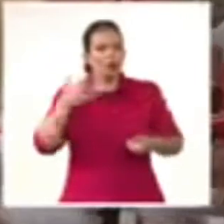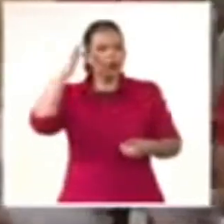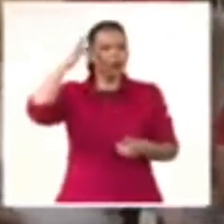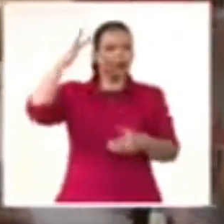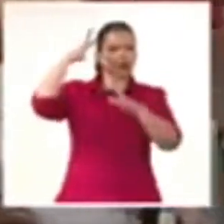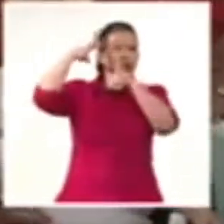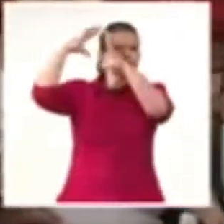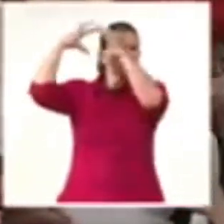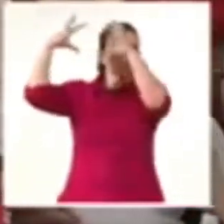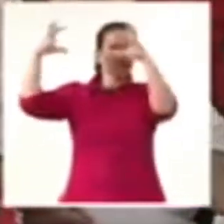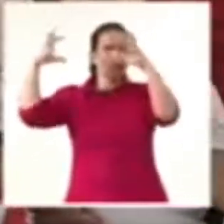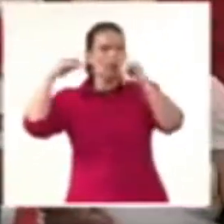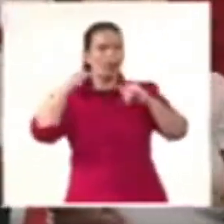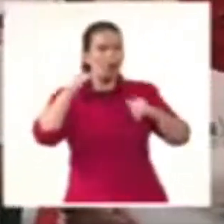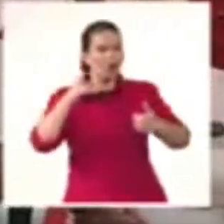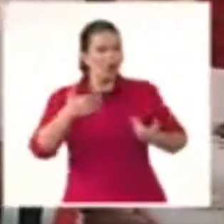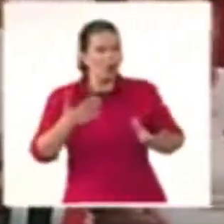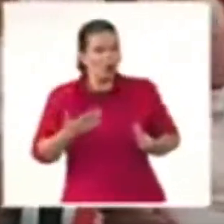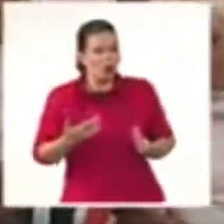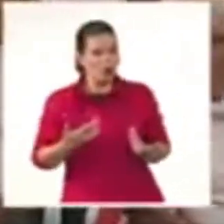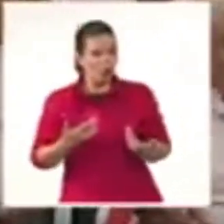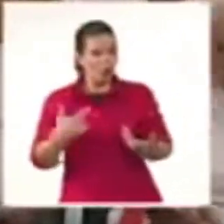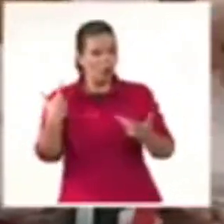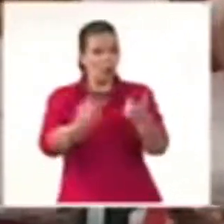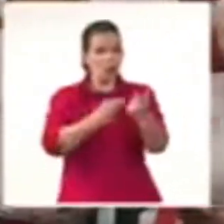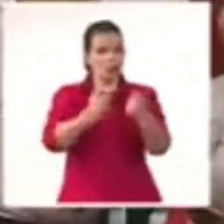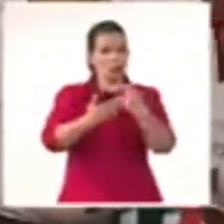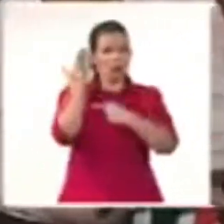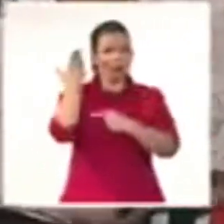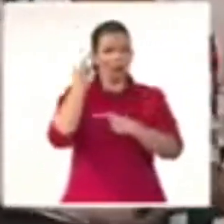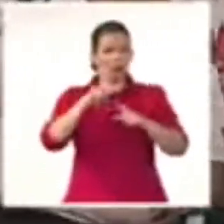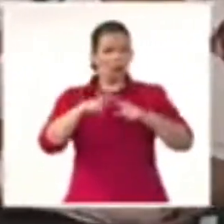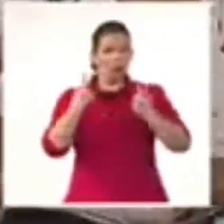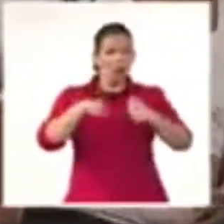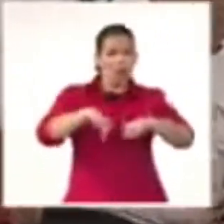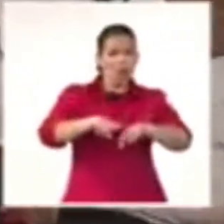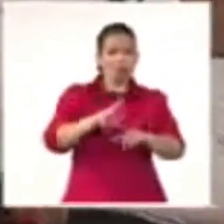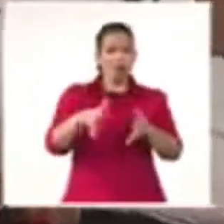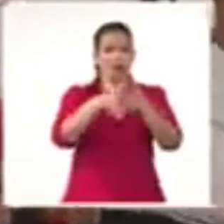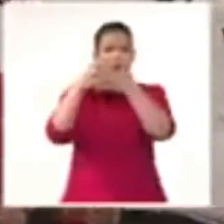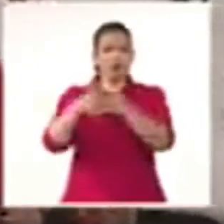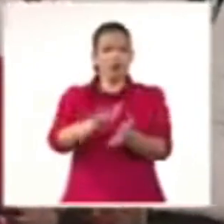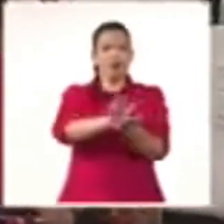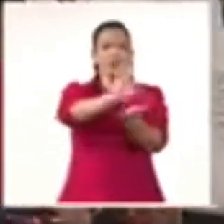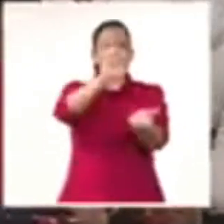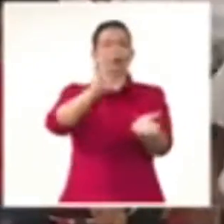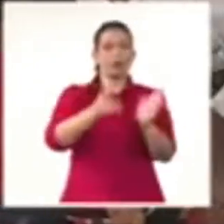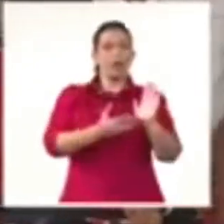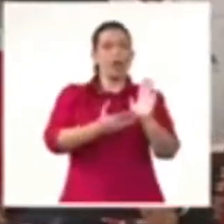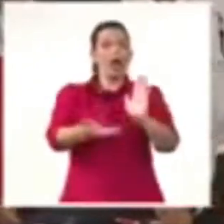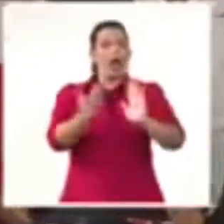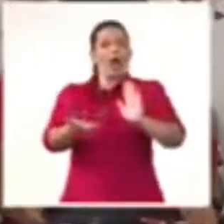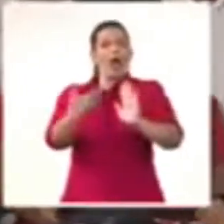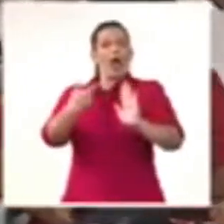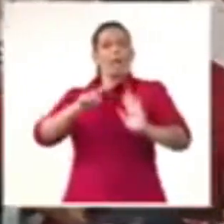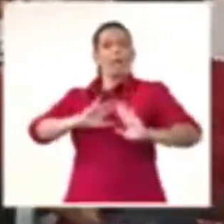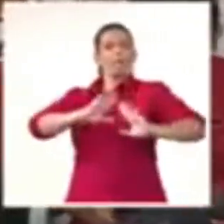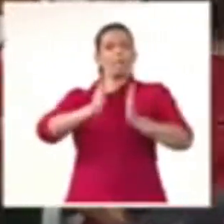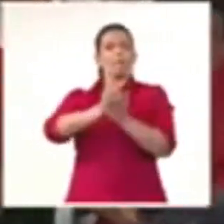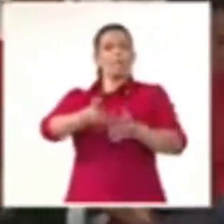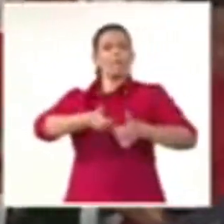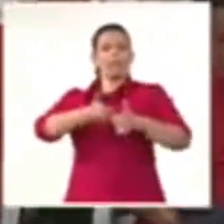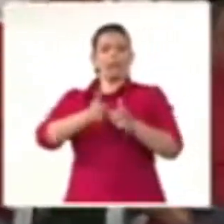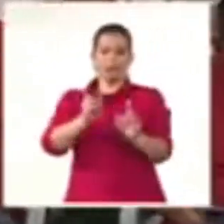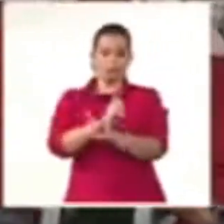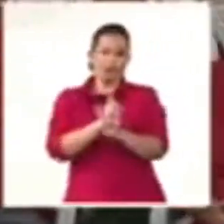industria del entretenimiento universal, según la cual una clase media bonita y satisfecha disfruta de las